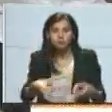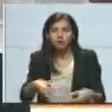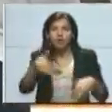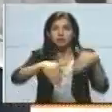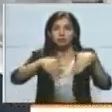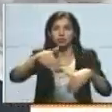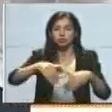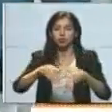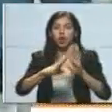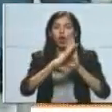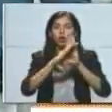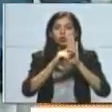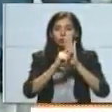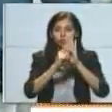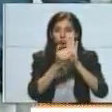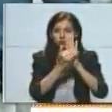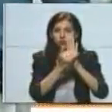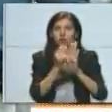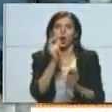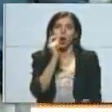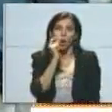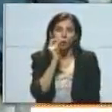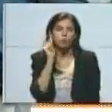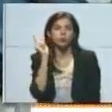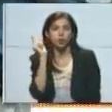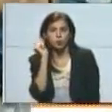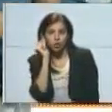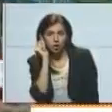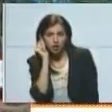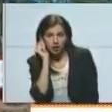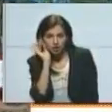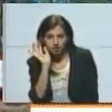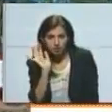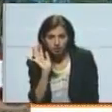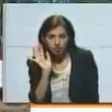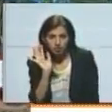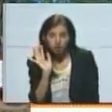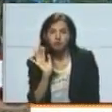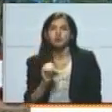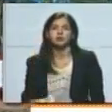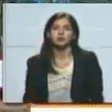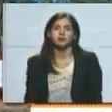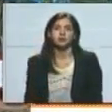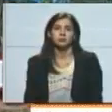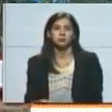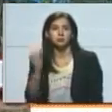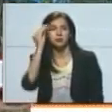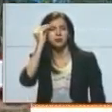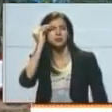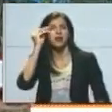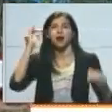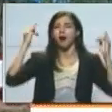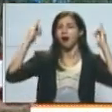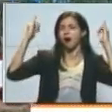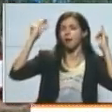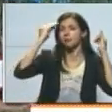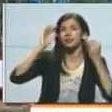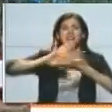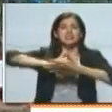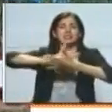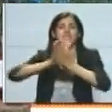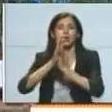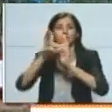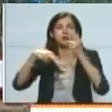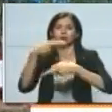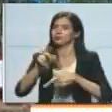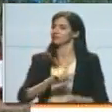Aquellos y aquellas que estaban haciendo fiesta, que la revolución se va a acabar, no sé qué,